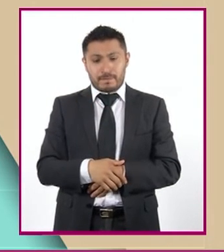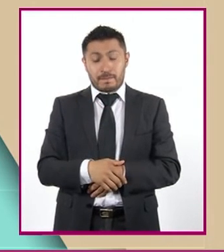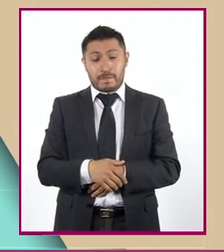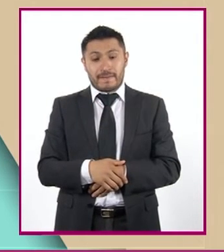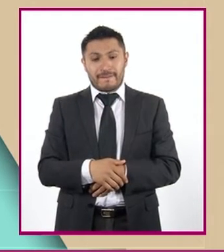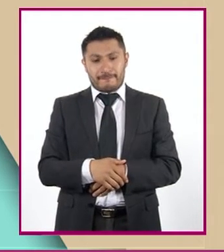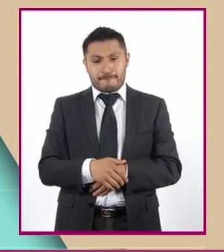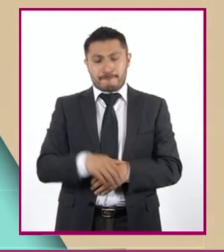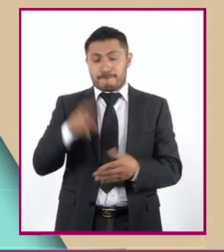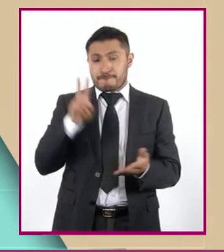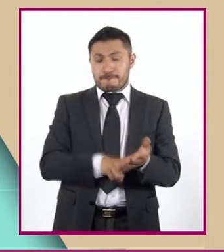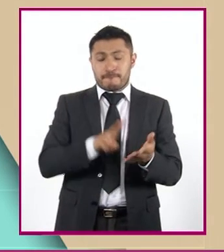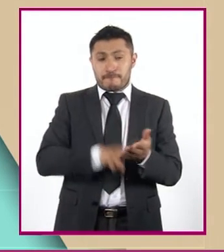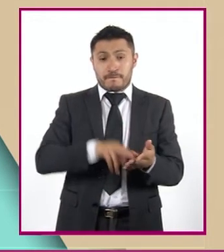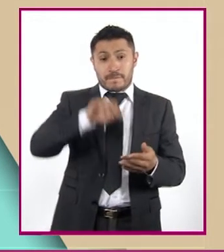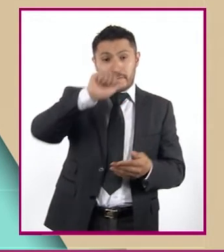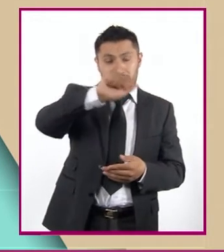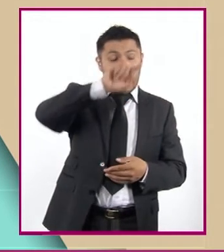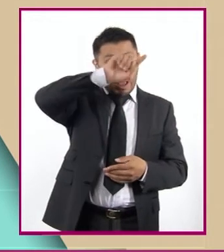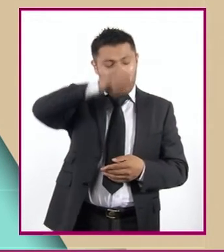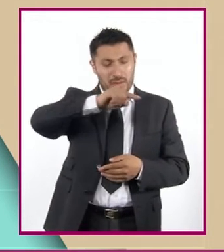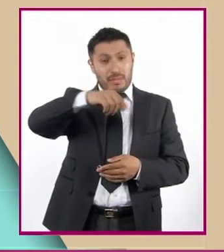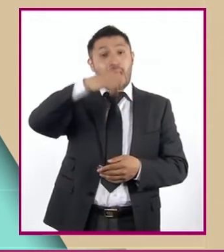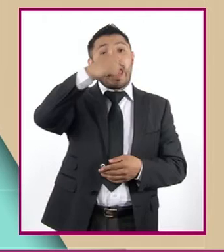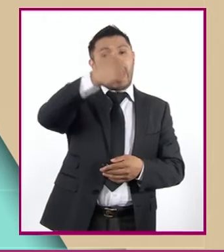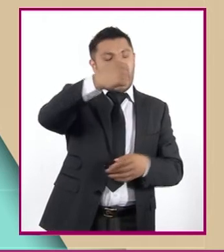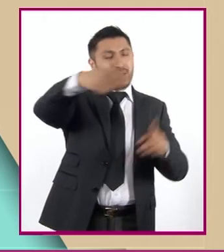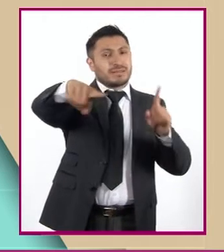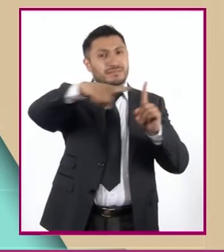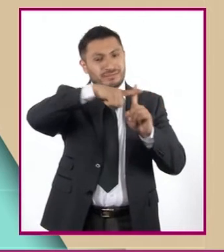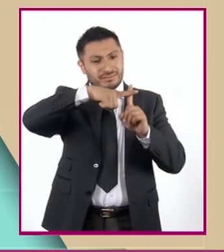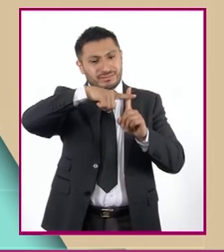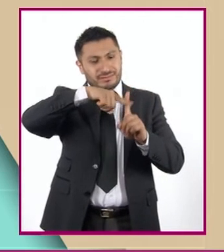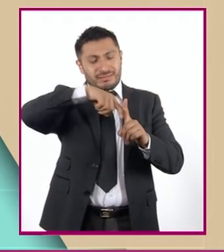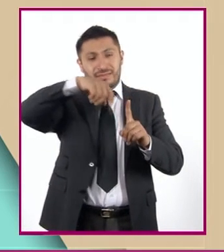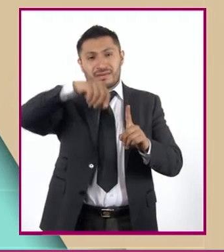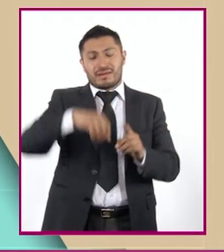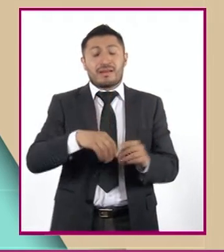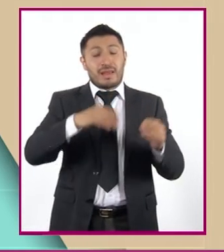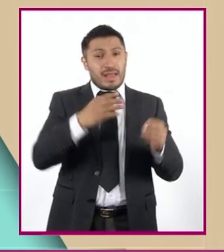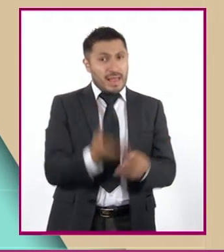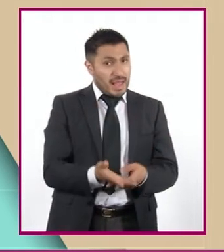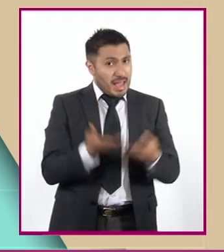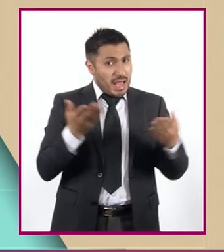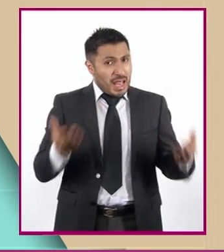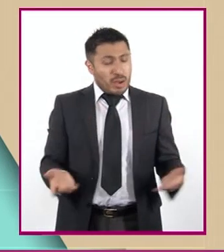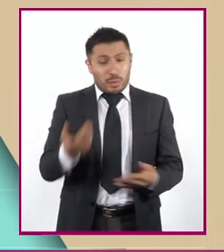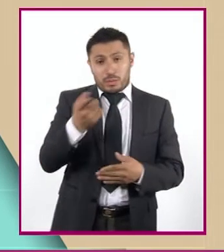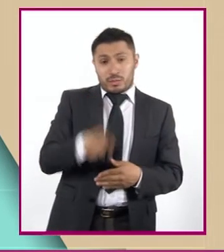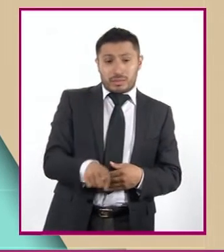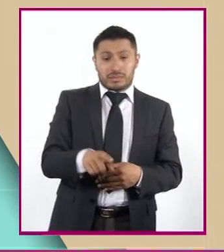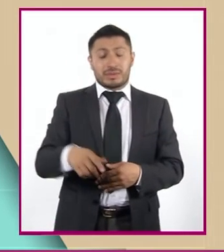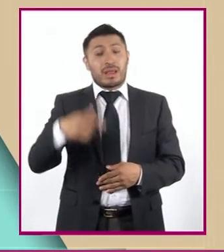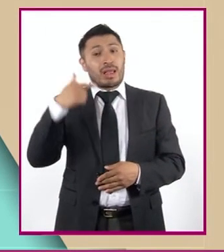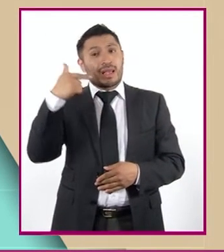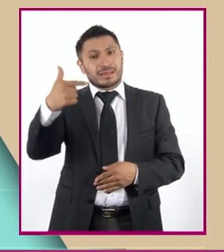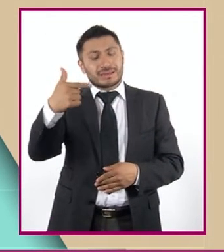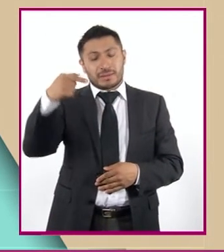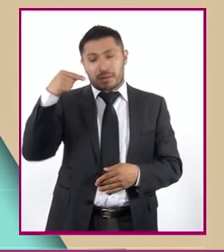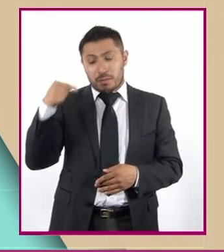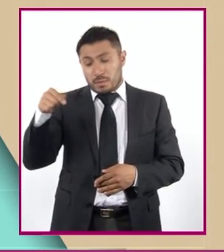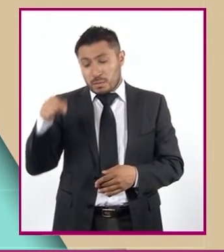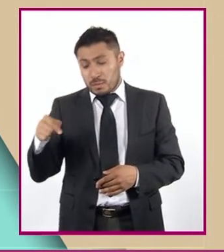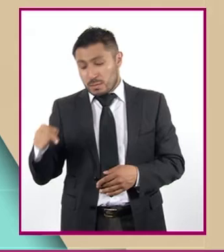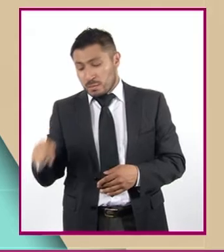de la ordenada A' era 6 positivo y se pide que se mueva 7 hacia